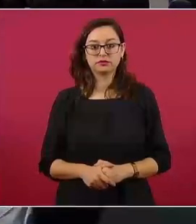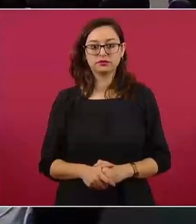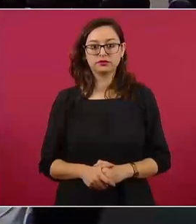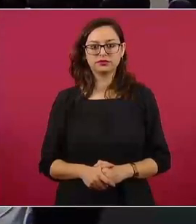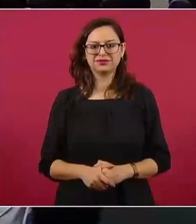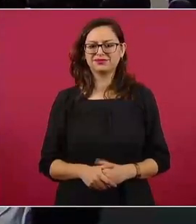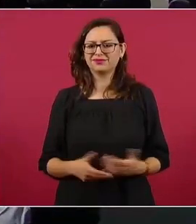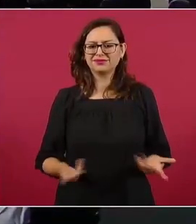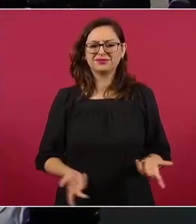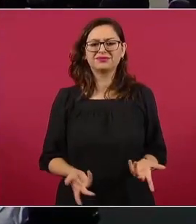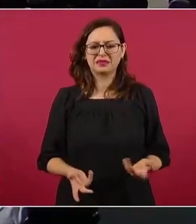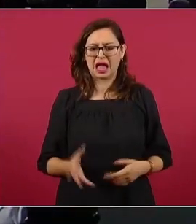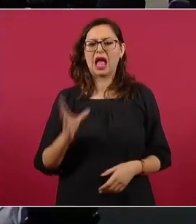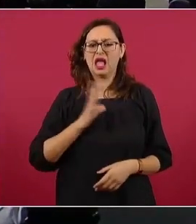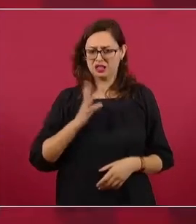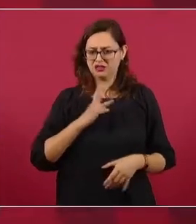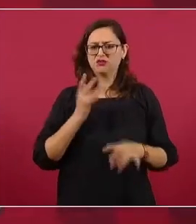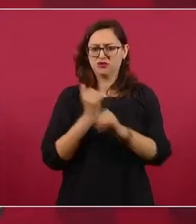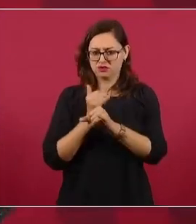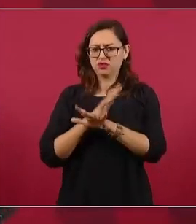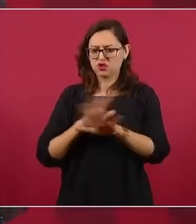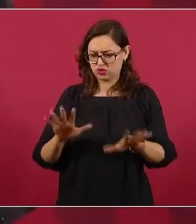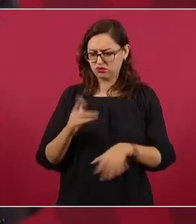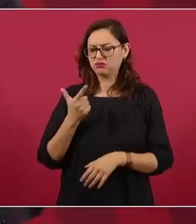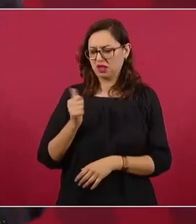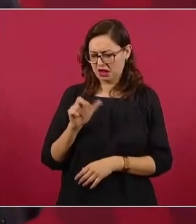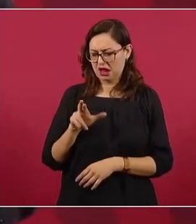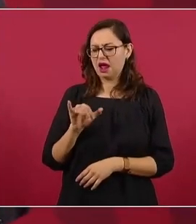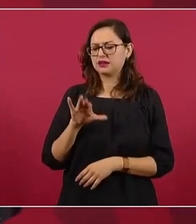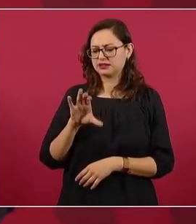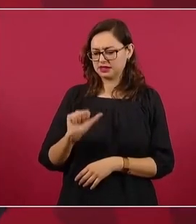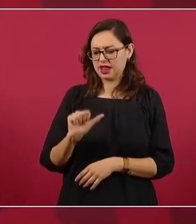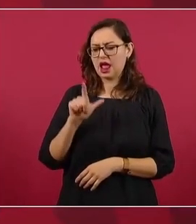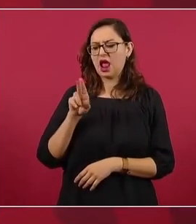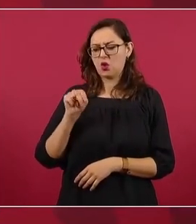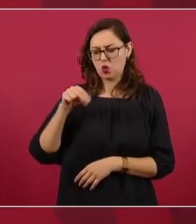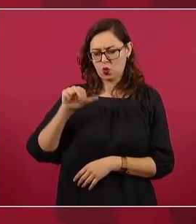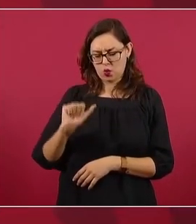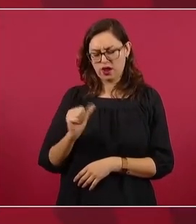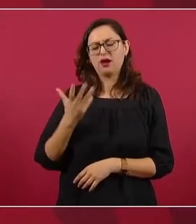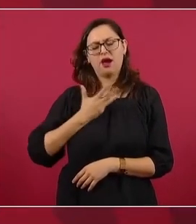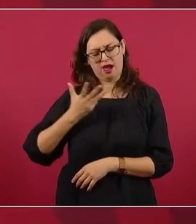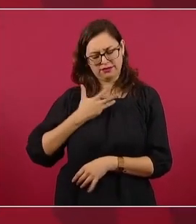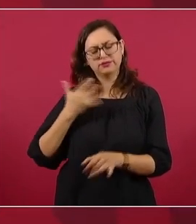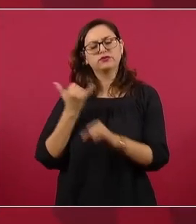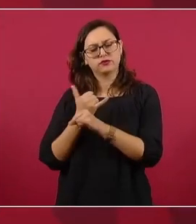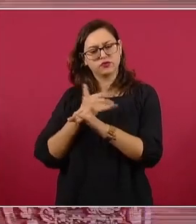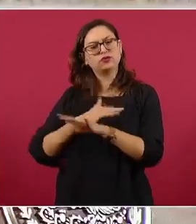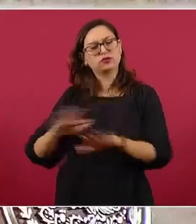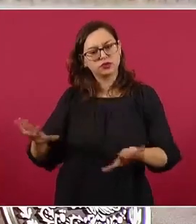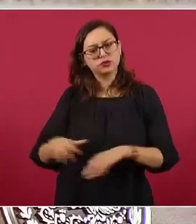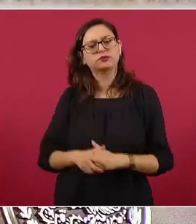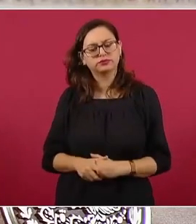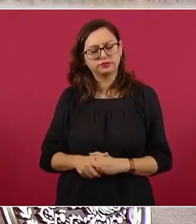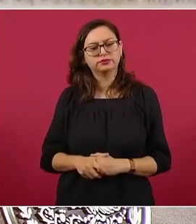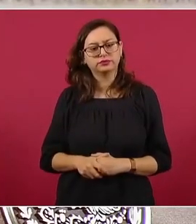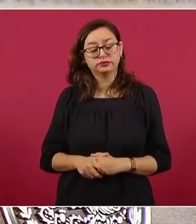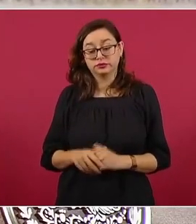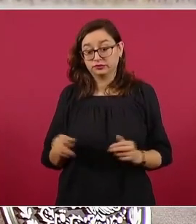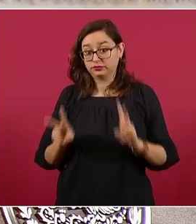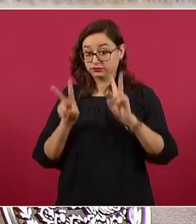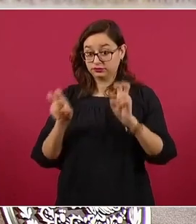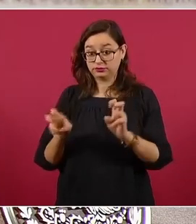Tenemos muchas cosas de García Luna y informamos al gobierno, no solamente en materia